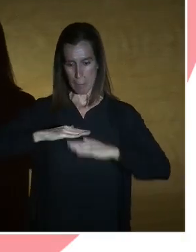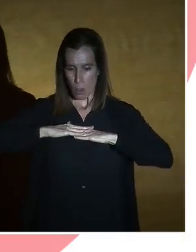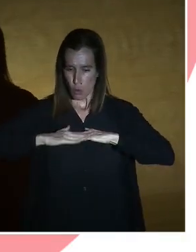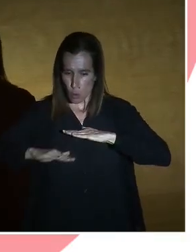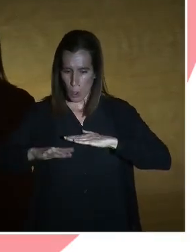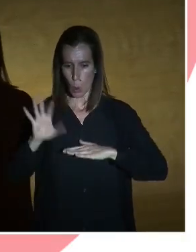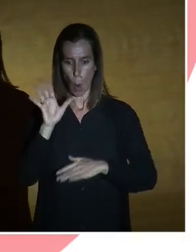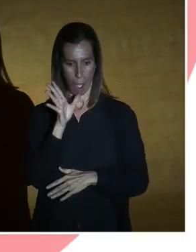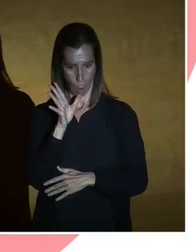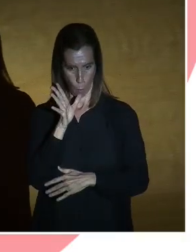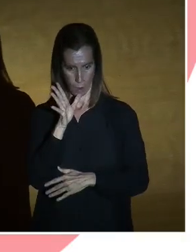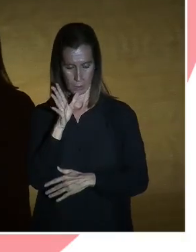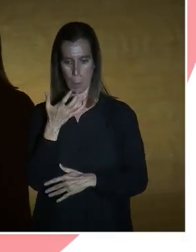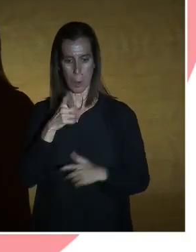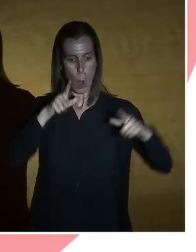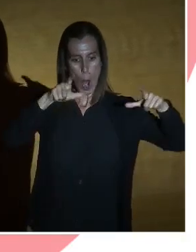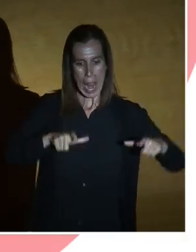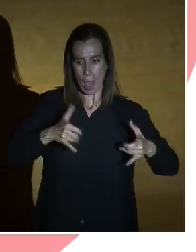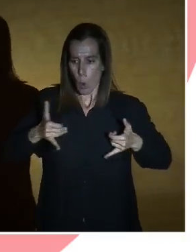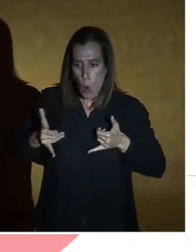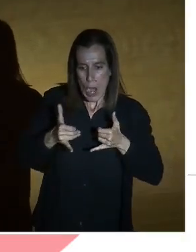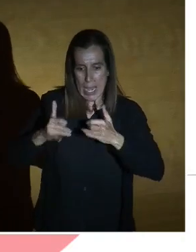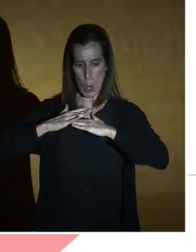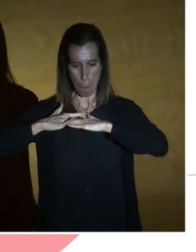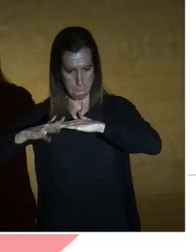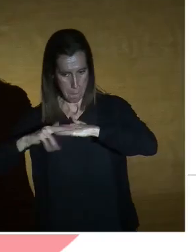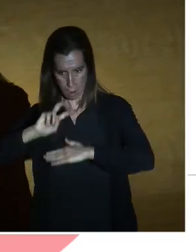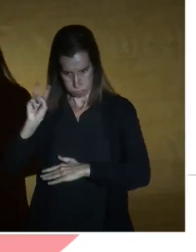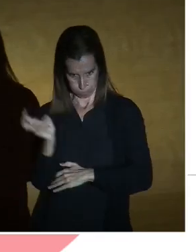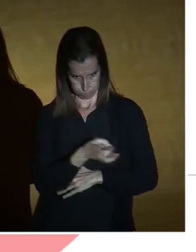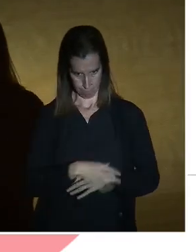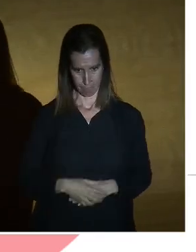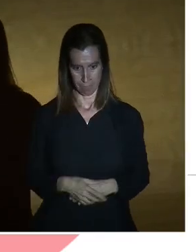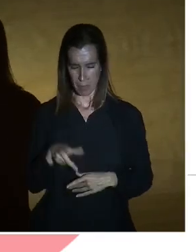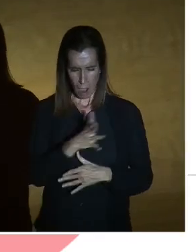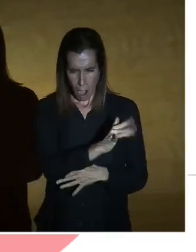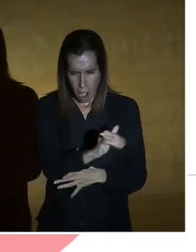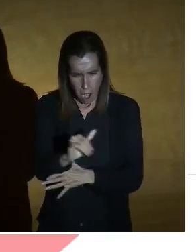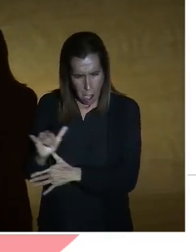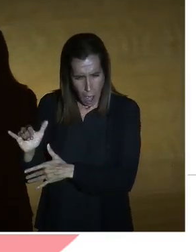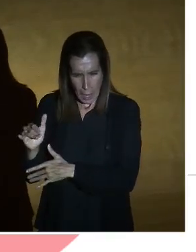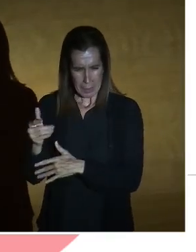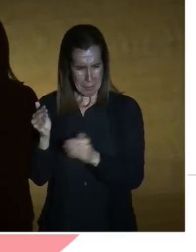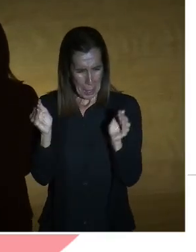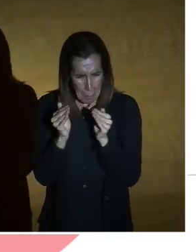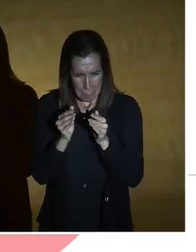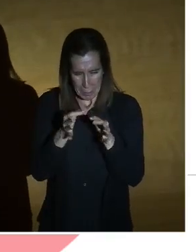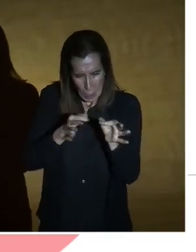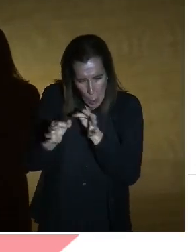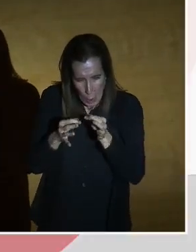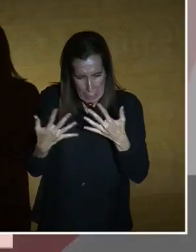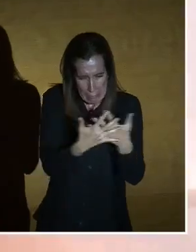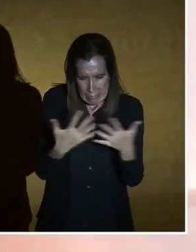suelo o de agua, como pueden ser lagos, ríos, mar, etc. Ahí tenemos una cantidad enorme de